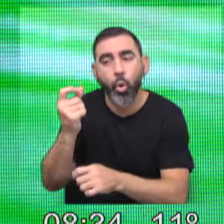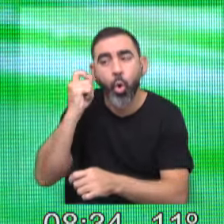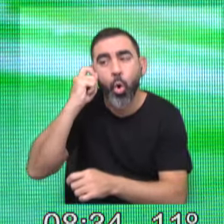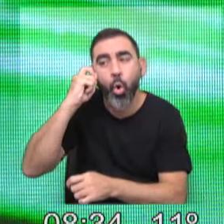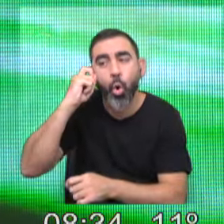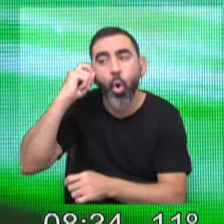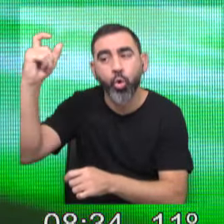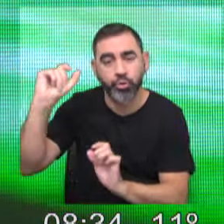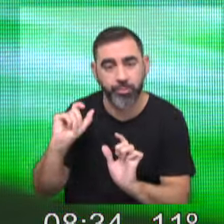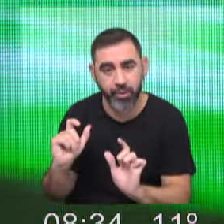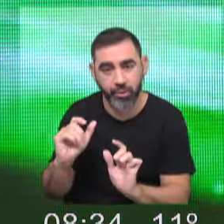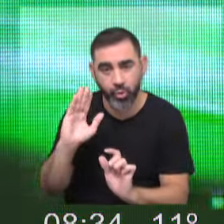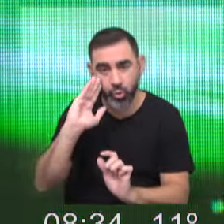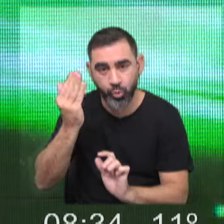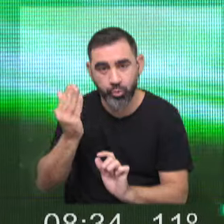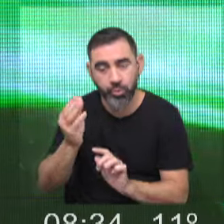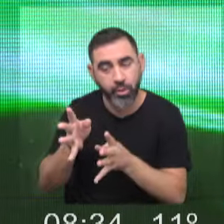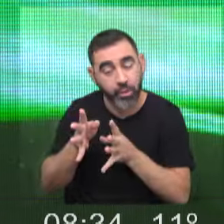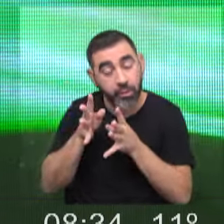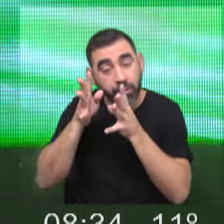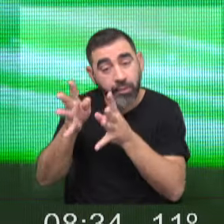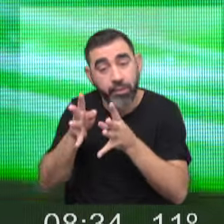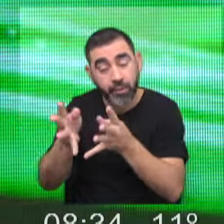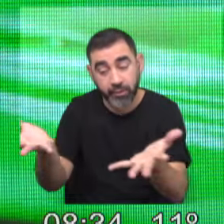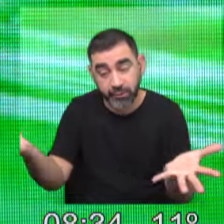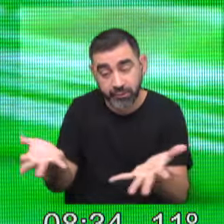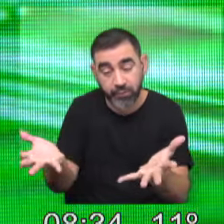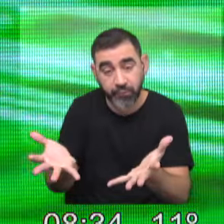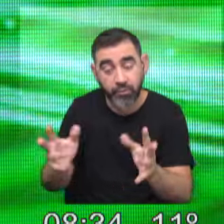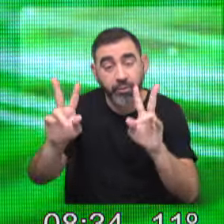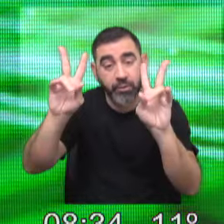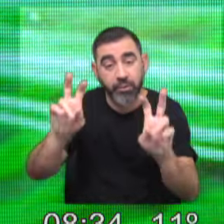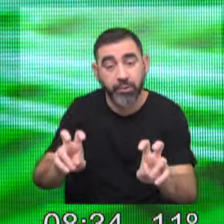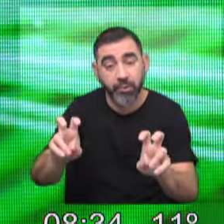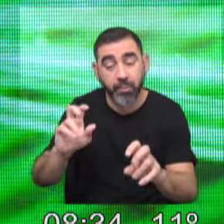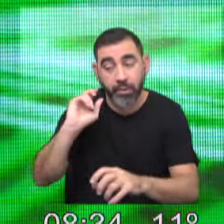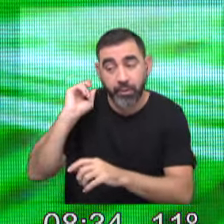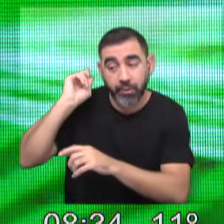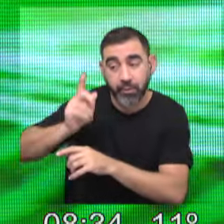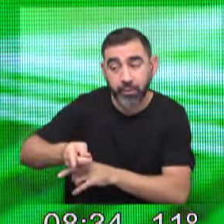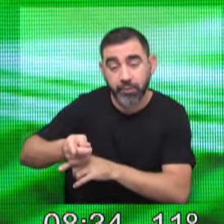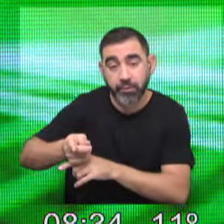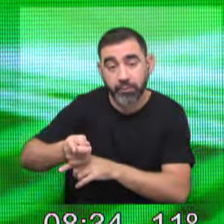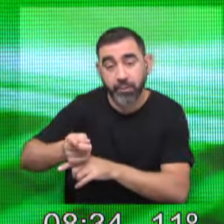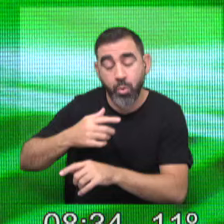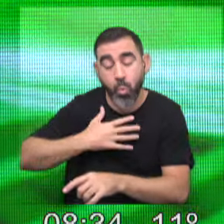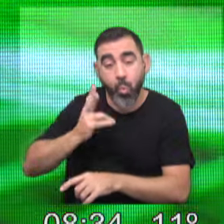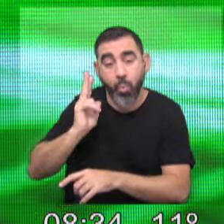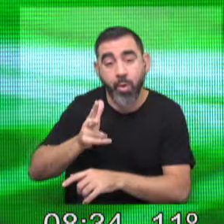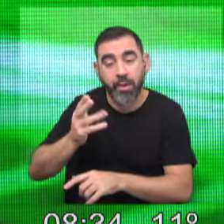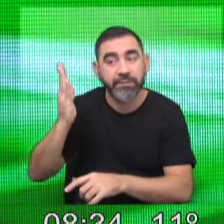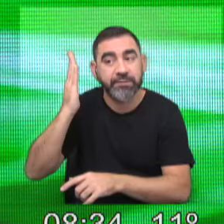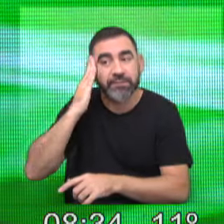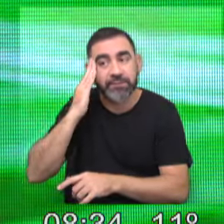Ajá. Yo creo que uno de los grandes desafíos que tenemos hoy en todos los grandes temas que deciden las suertes de la humanidad es